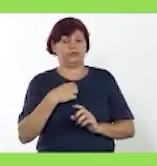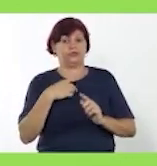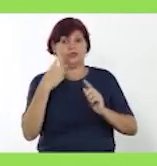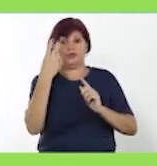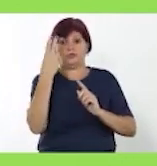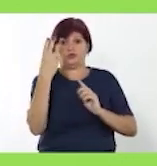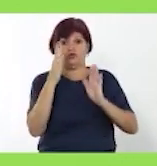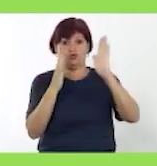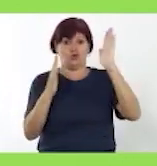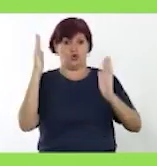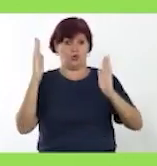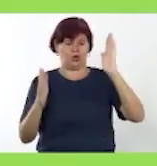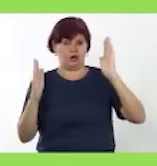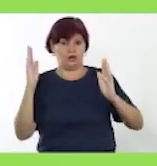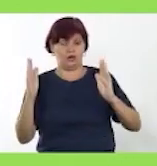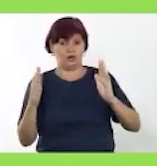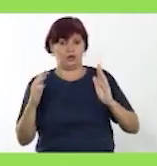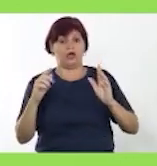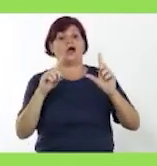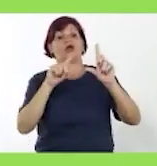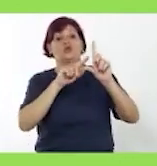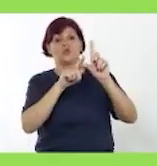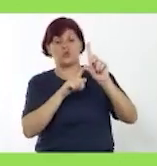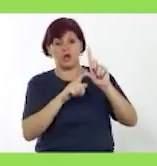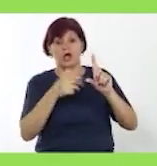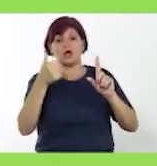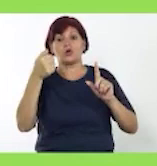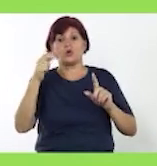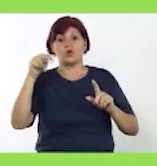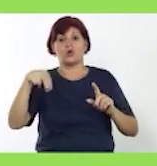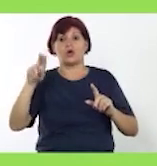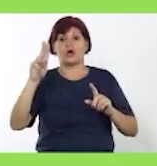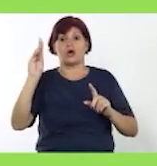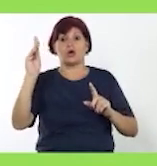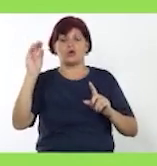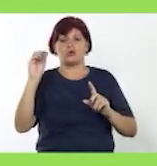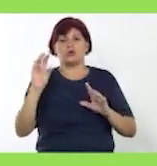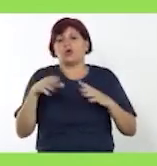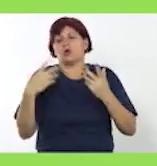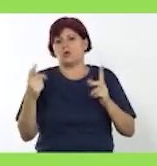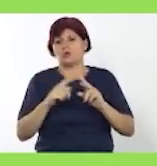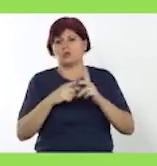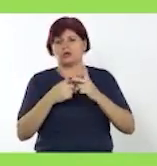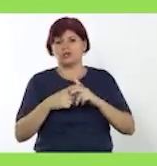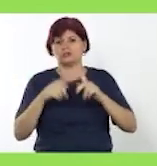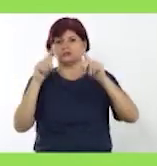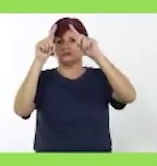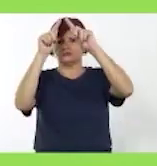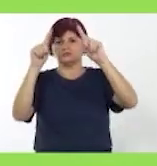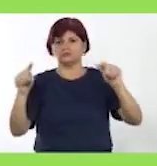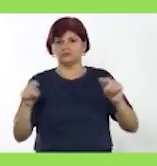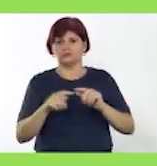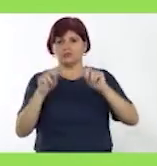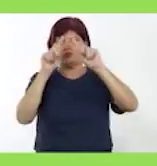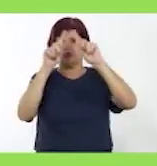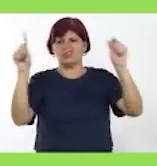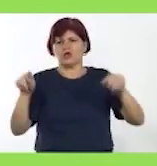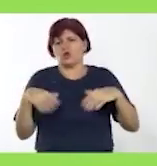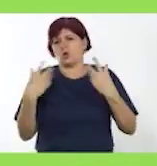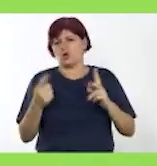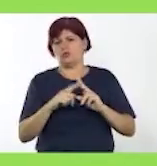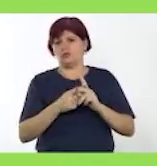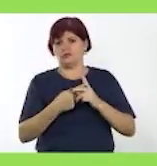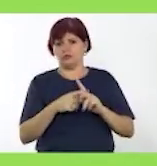Un segundo caso, que tengamos dos lados, un lado y un ángulo agudo. ¿Qué cosa es resolver un triángulo rectángulo,